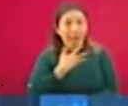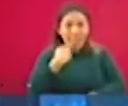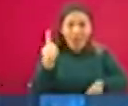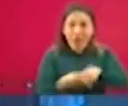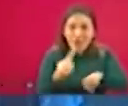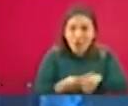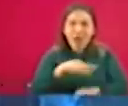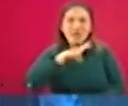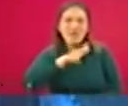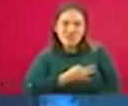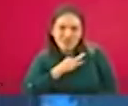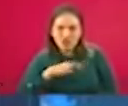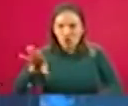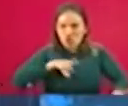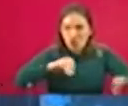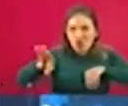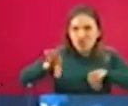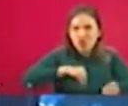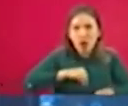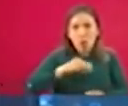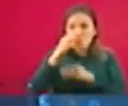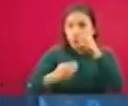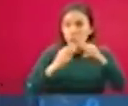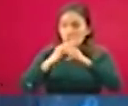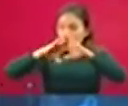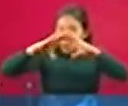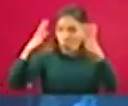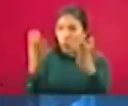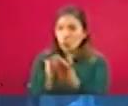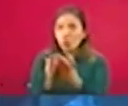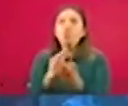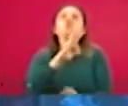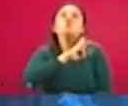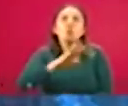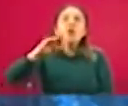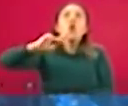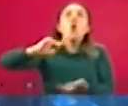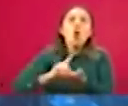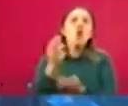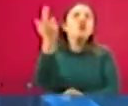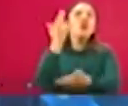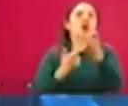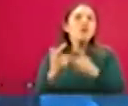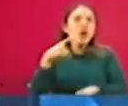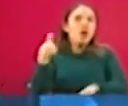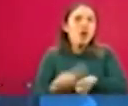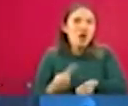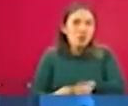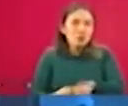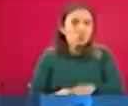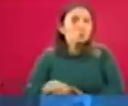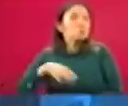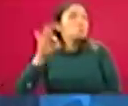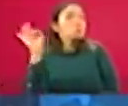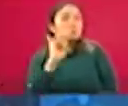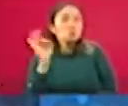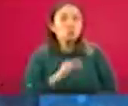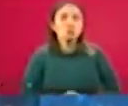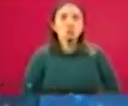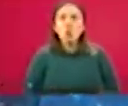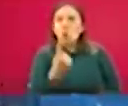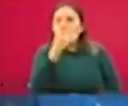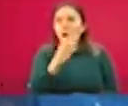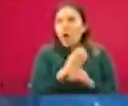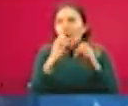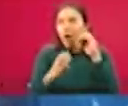una reflexión, incluso una crítica, es proponer para mejorar las cosas. Entonces, si alguien tiene